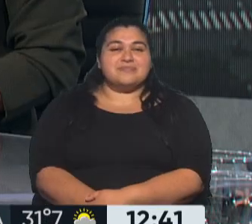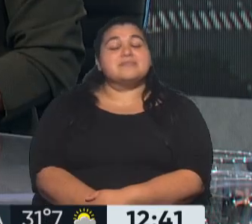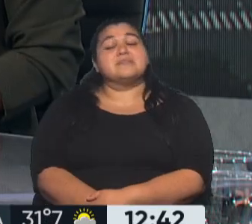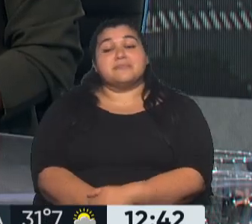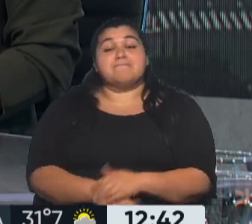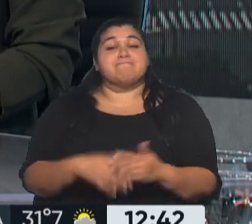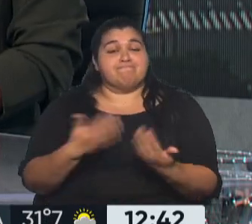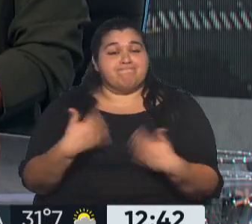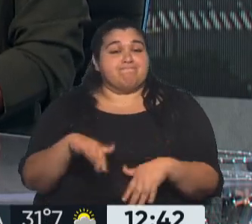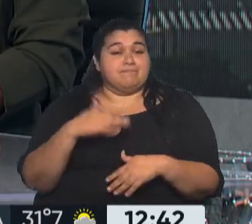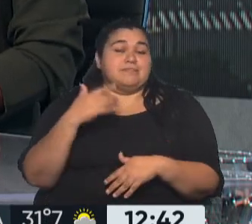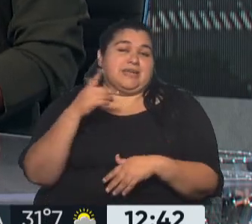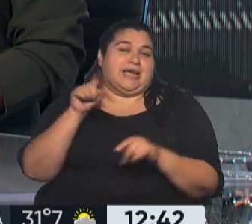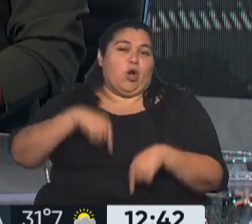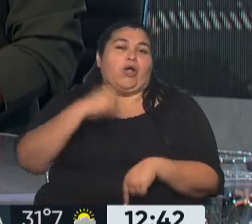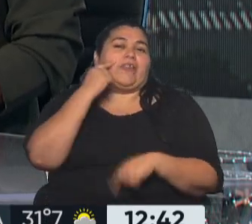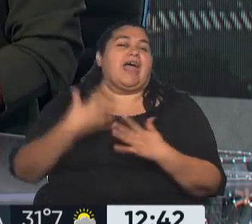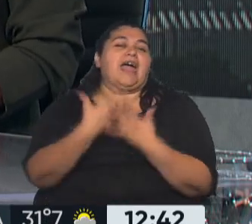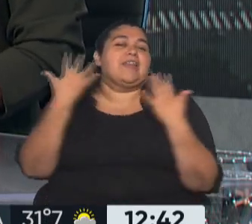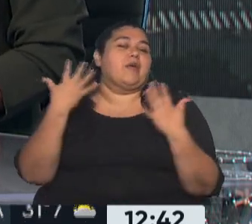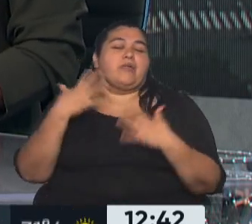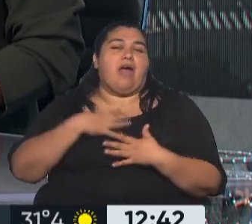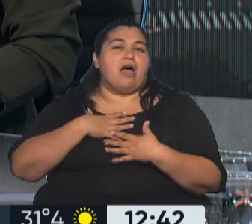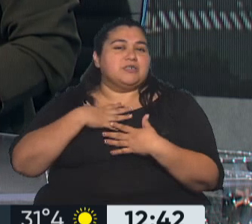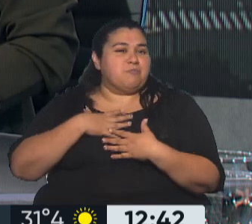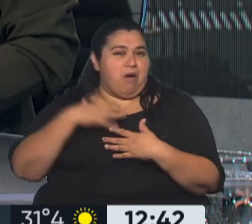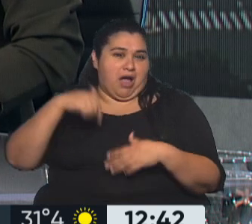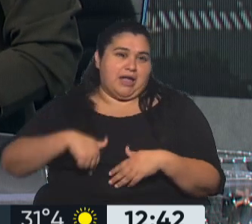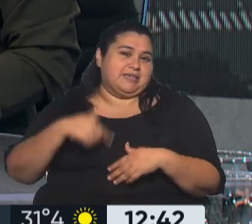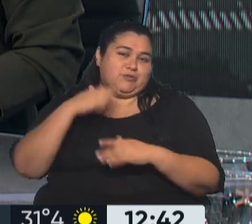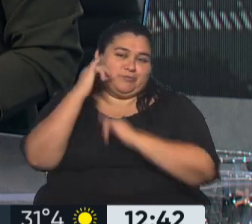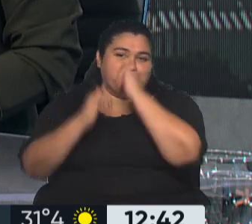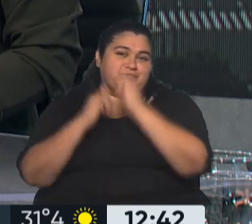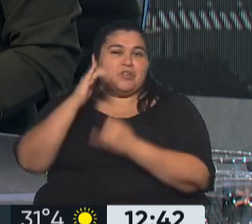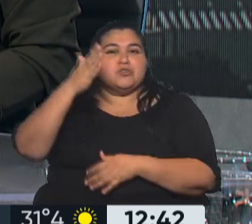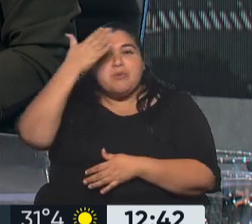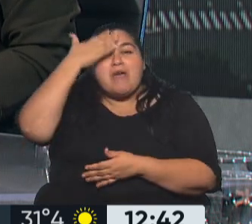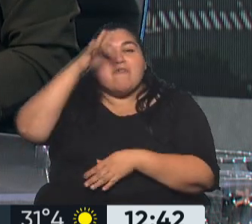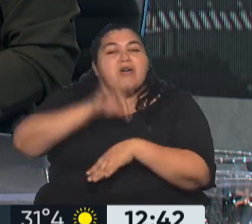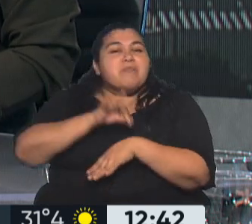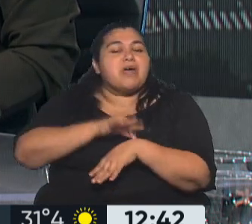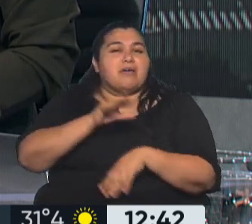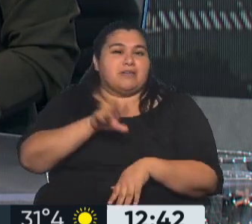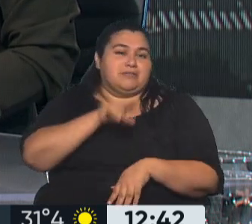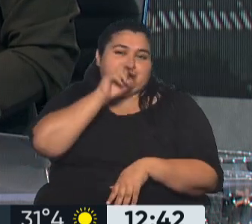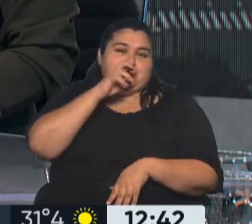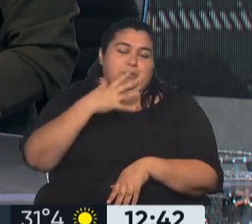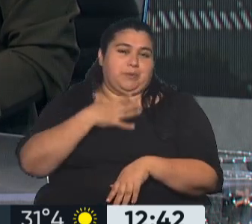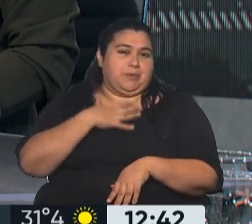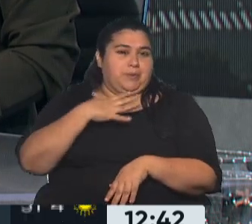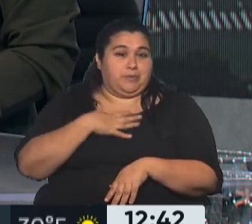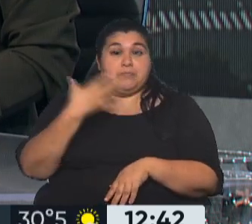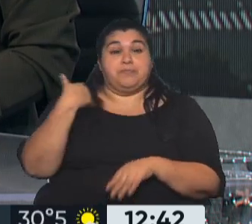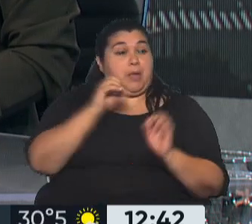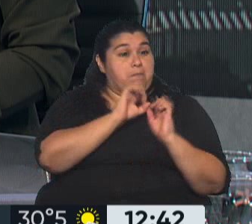Bueno, digamos, la efeméride dice que es el Día Mundial del Asma, ¿no? Pero es la excusa para hablar de las enfermedades respiratorias que desde la pandemia